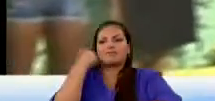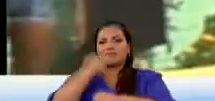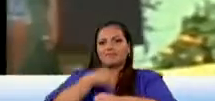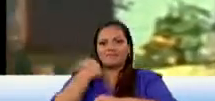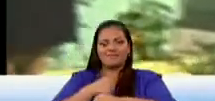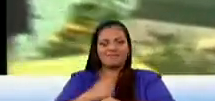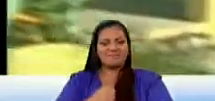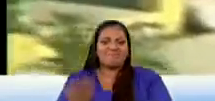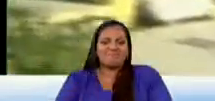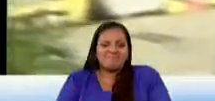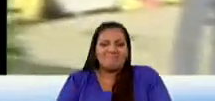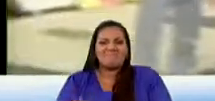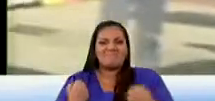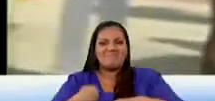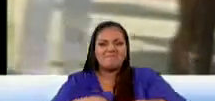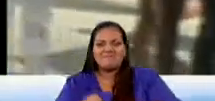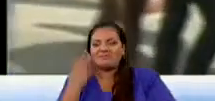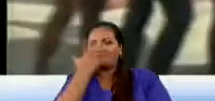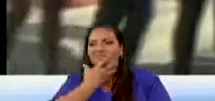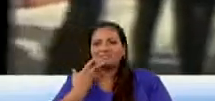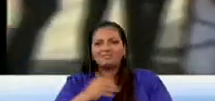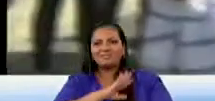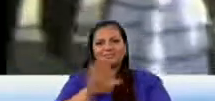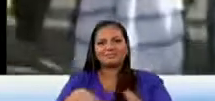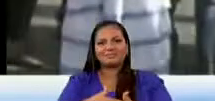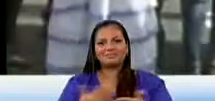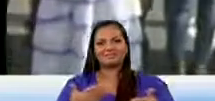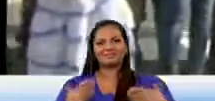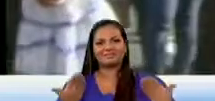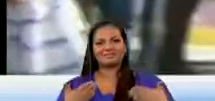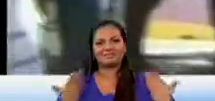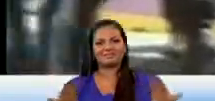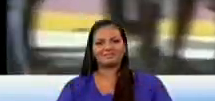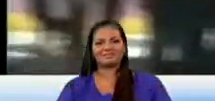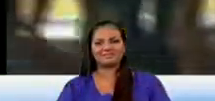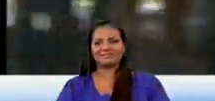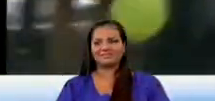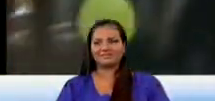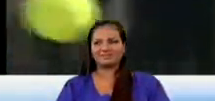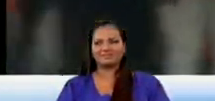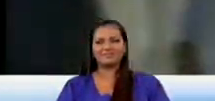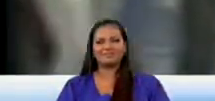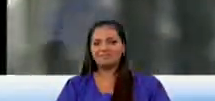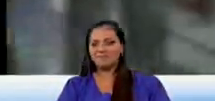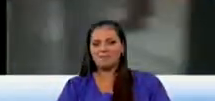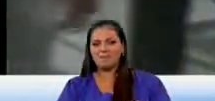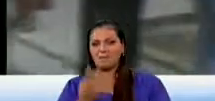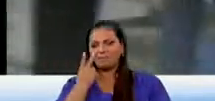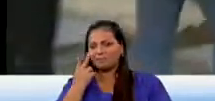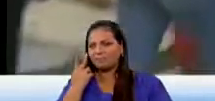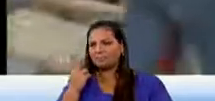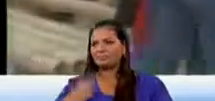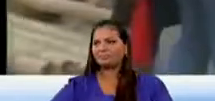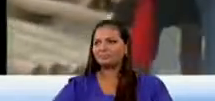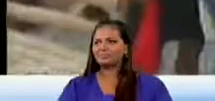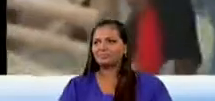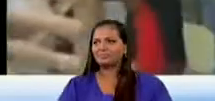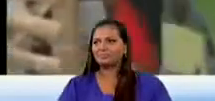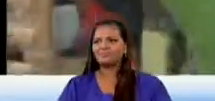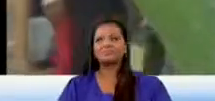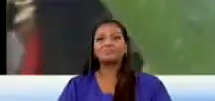a la vez. Entonces, porque... Quiero que me acompañe. Quiero mostrarles a los televidentes también algo. Miren, muchos